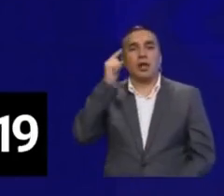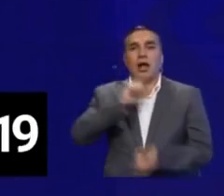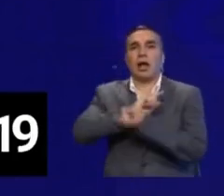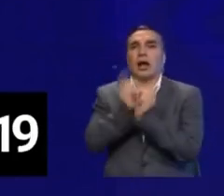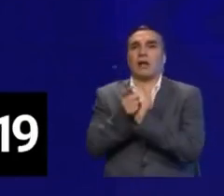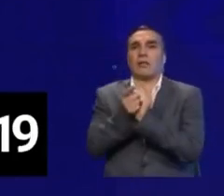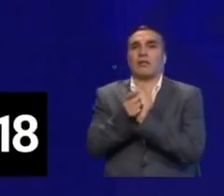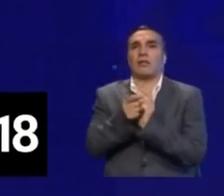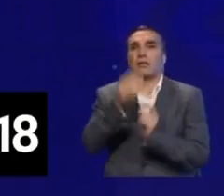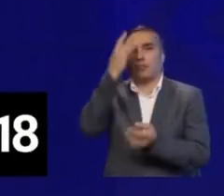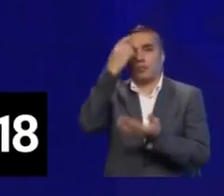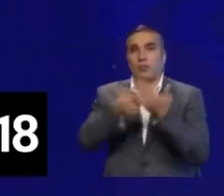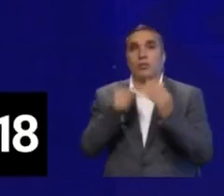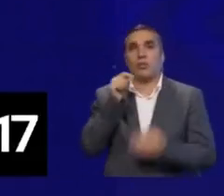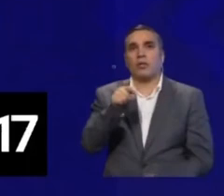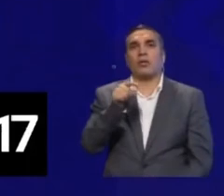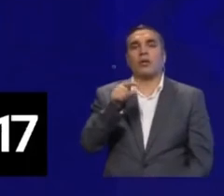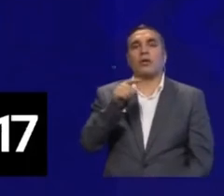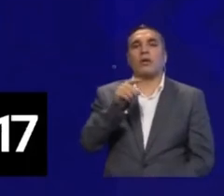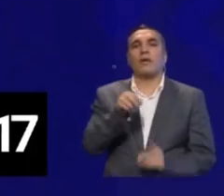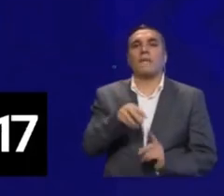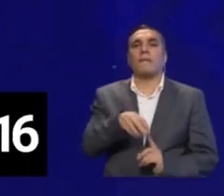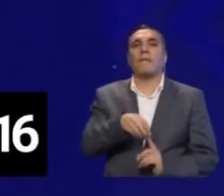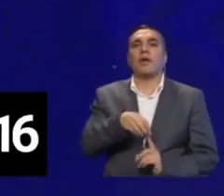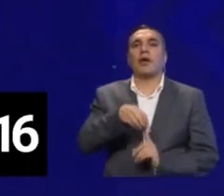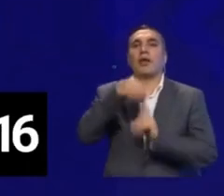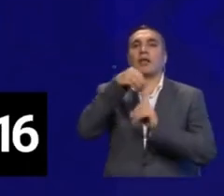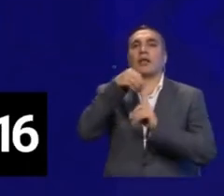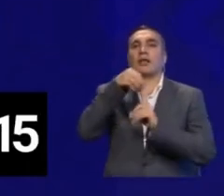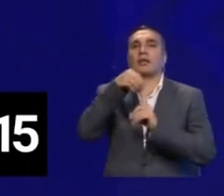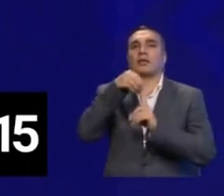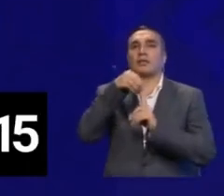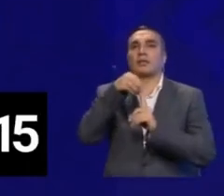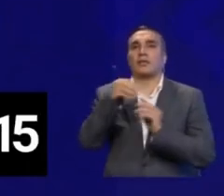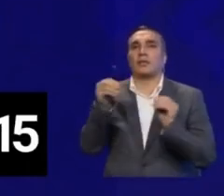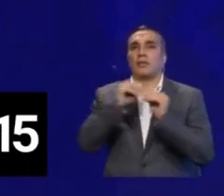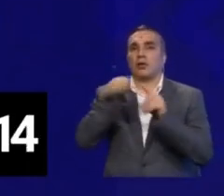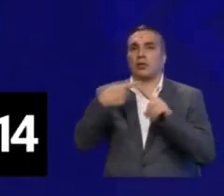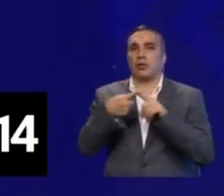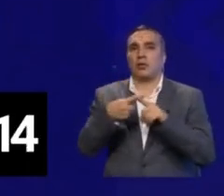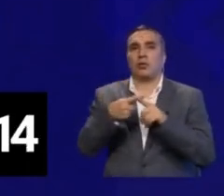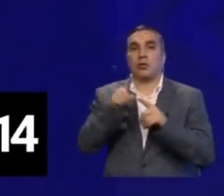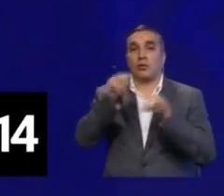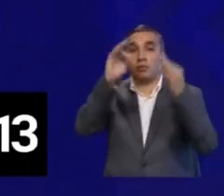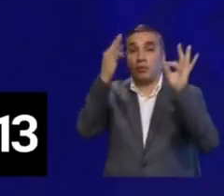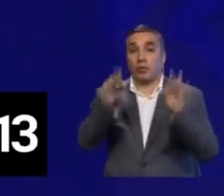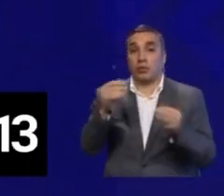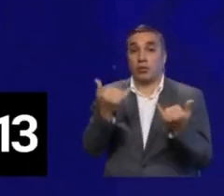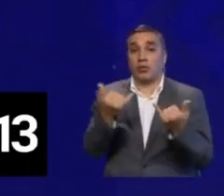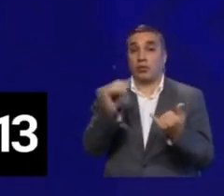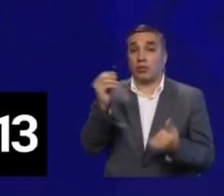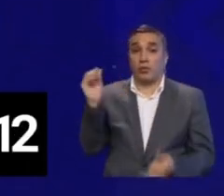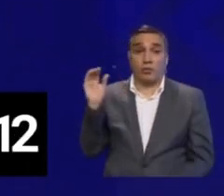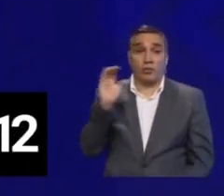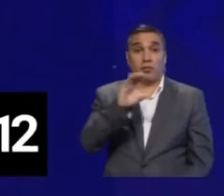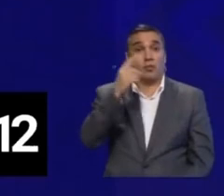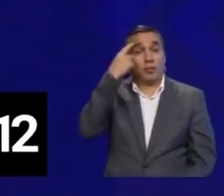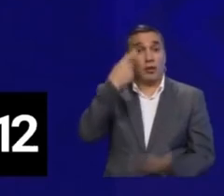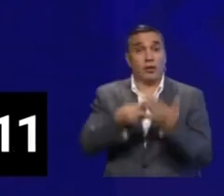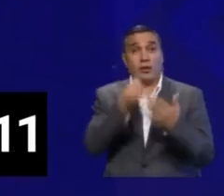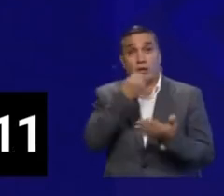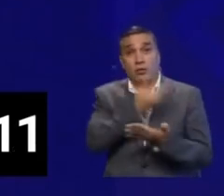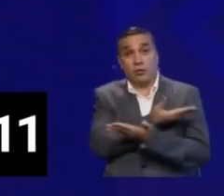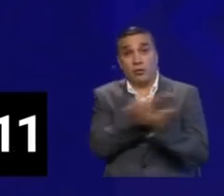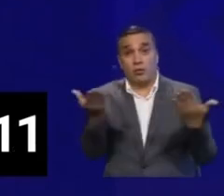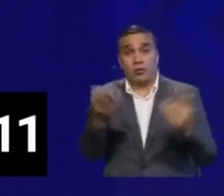cambiar, porque ellos son prioritarios. Más aún, el presupuesto que ahora es destinado para